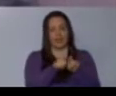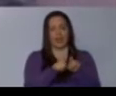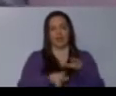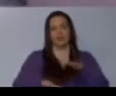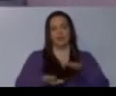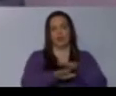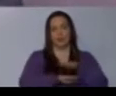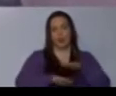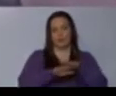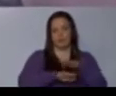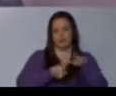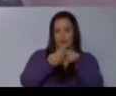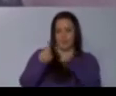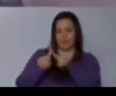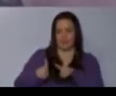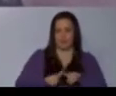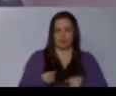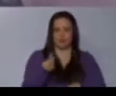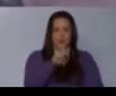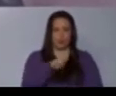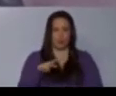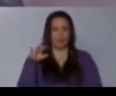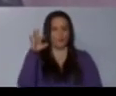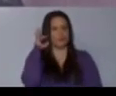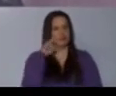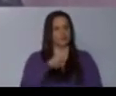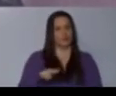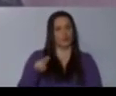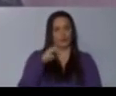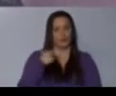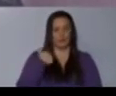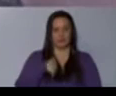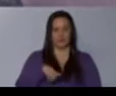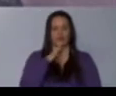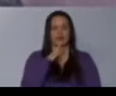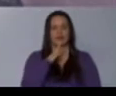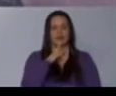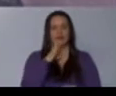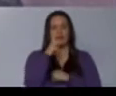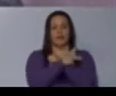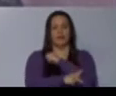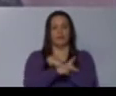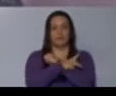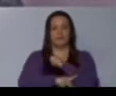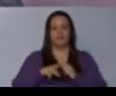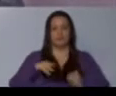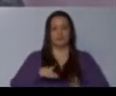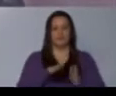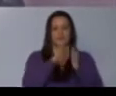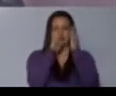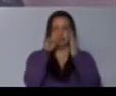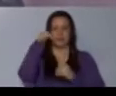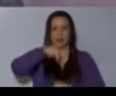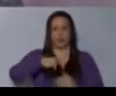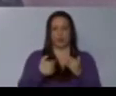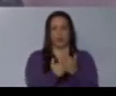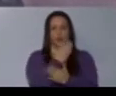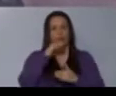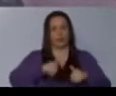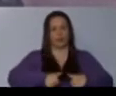que han expuesto mis compañeras y compañeros el país se enfrenta hoy un nuevo reto